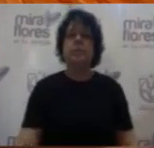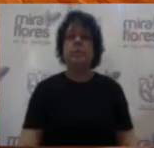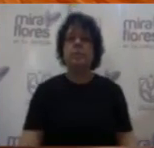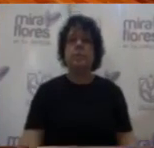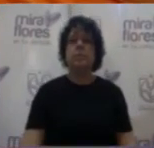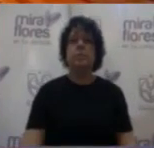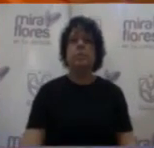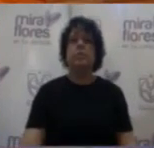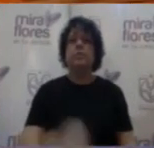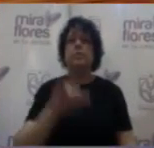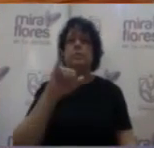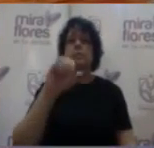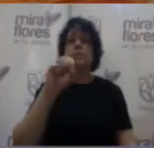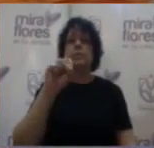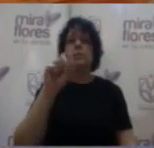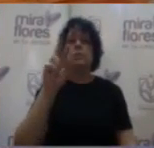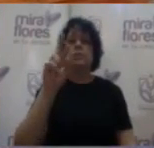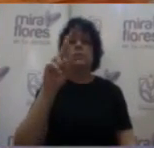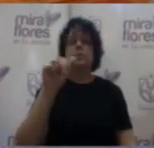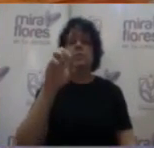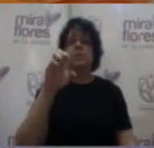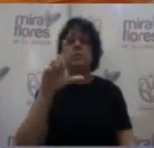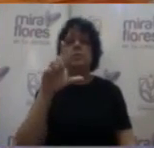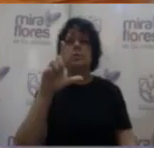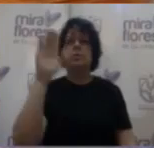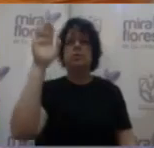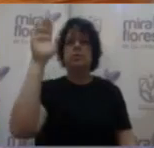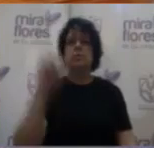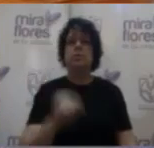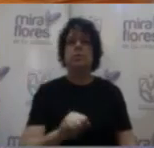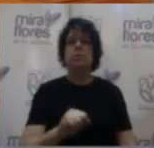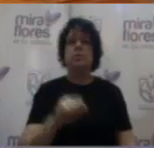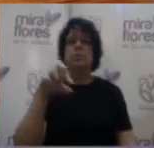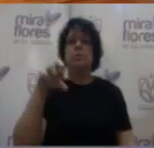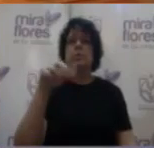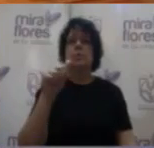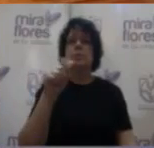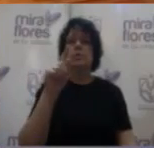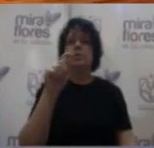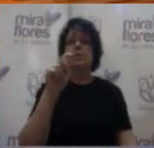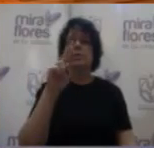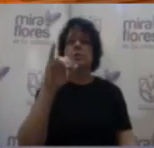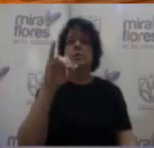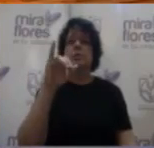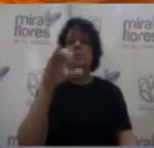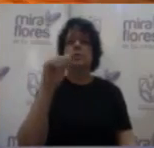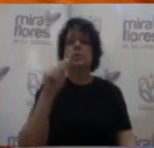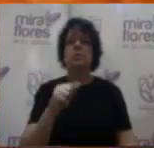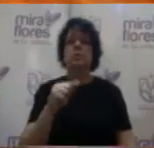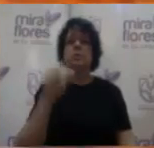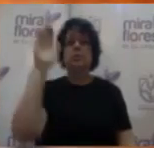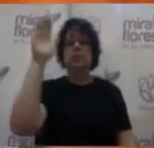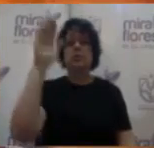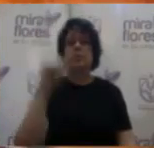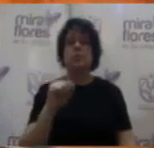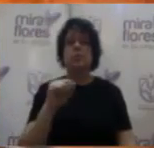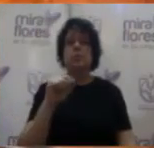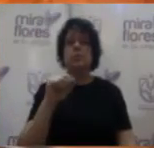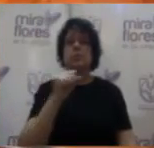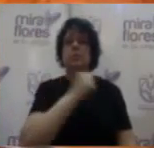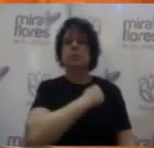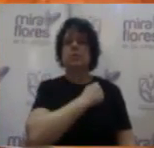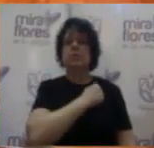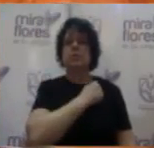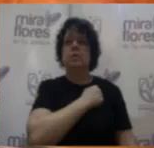Señor Israel Orlando Acuña-Woncoquiz Señora Patricia María del Río Jiménez de Olavide Señora